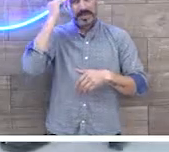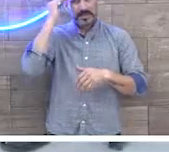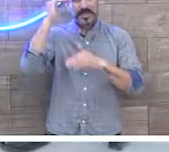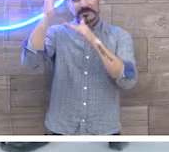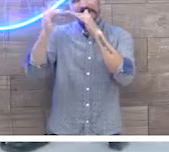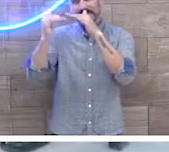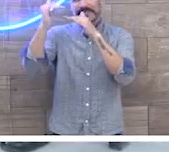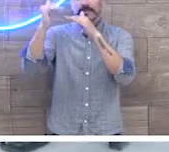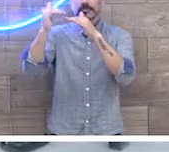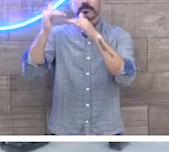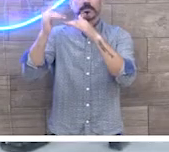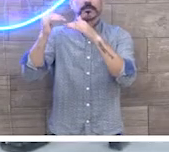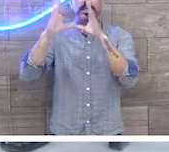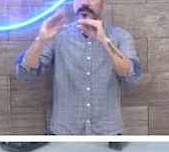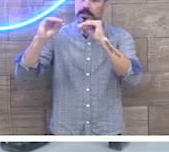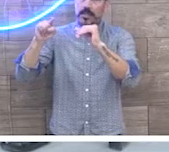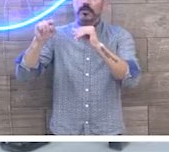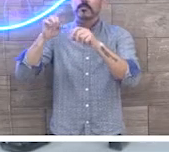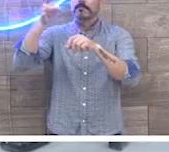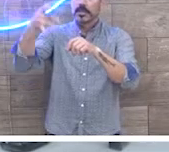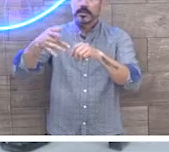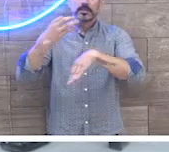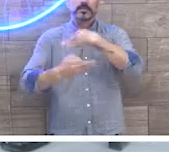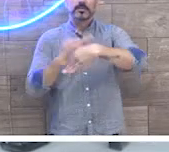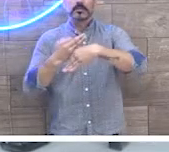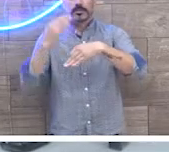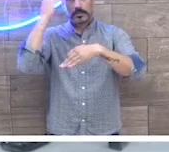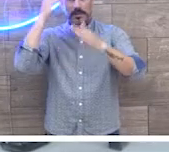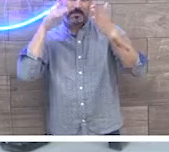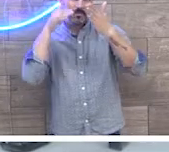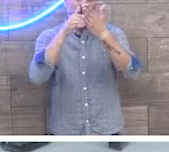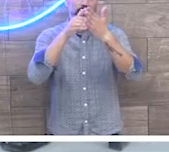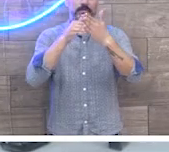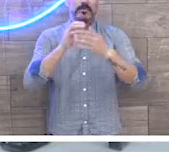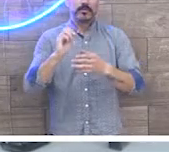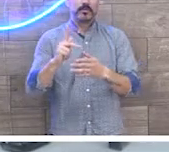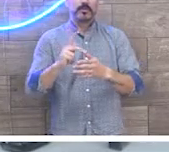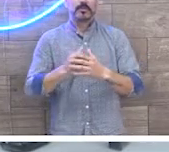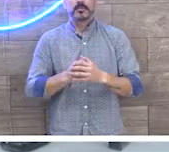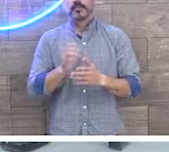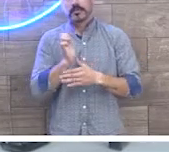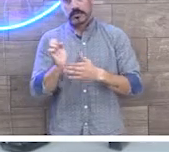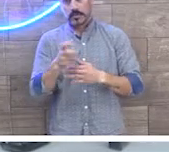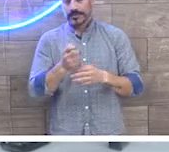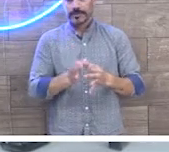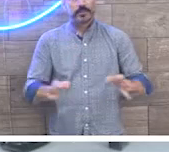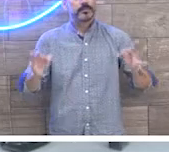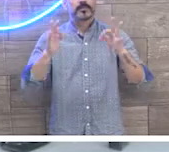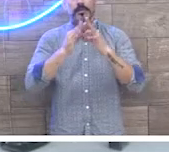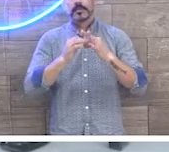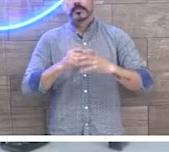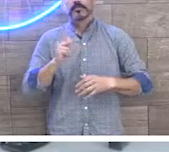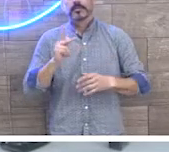A diferencia de algunas otras profesiones, pues como que te preparan, ¿no? Va a suceder esto, viene por acá.